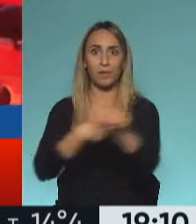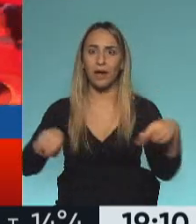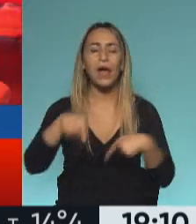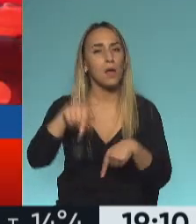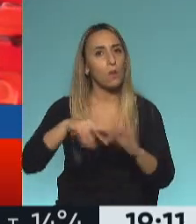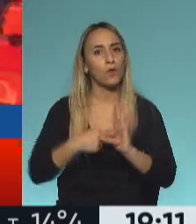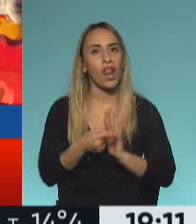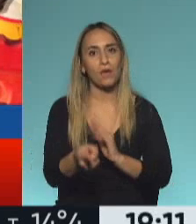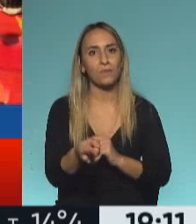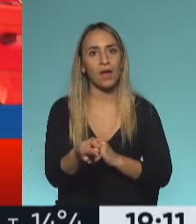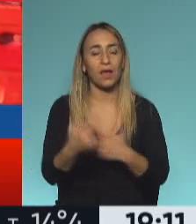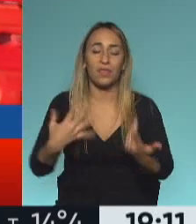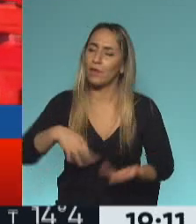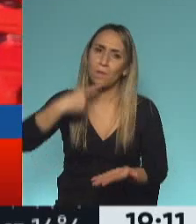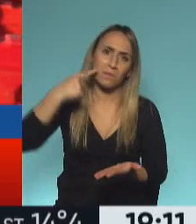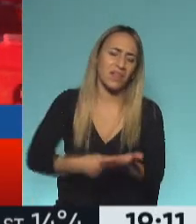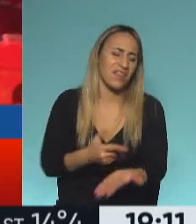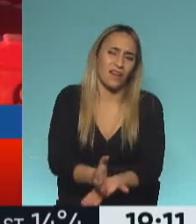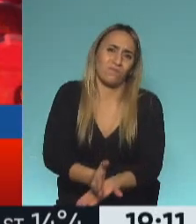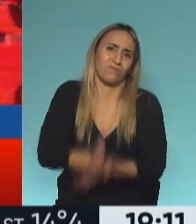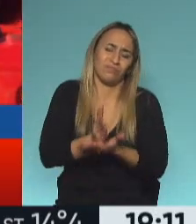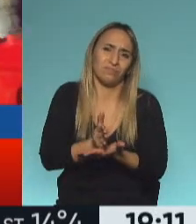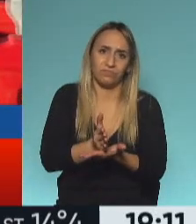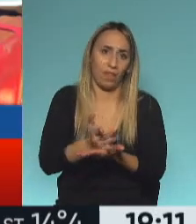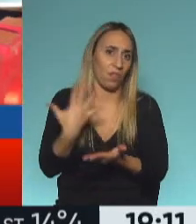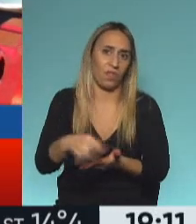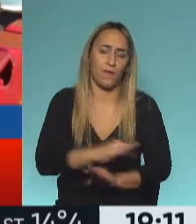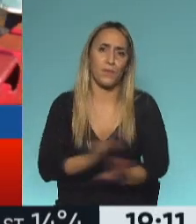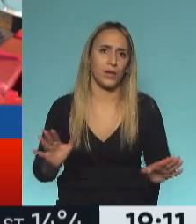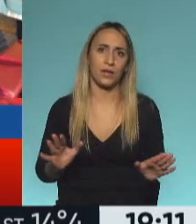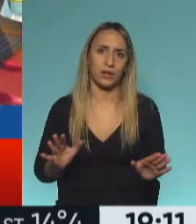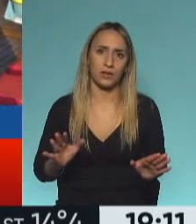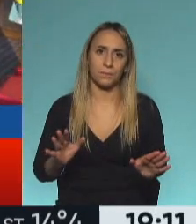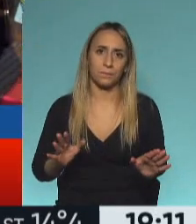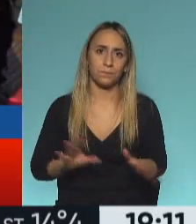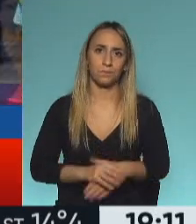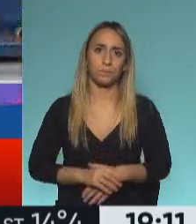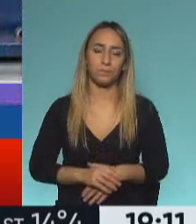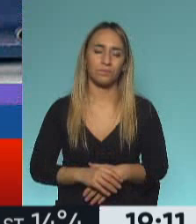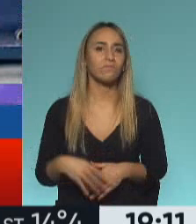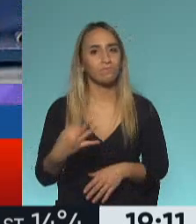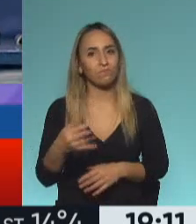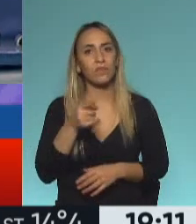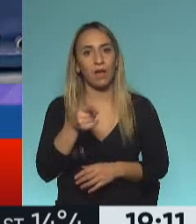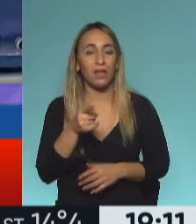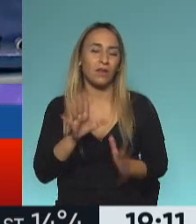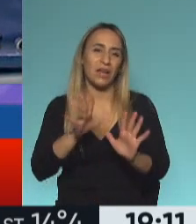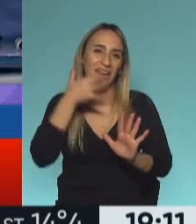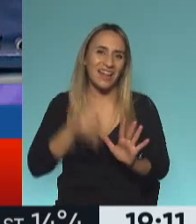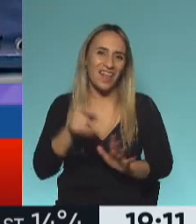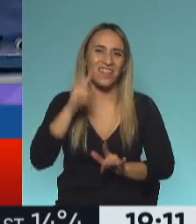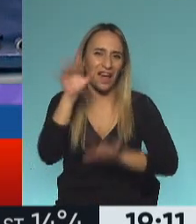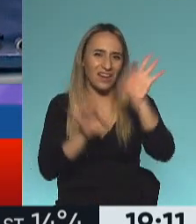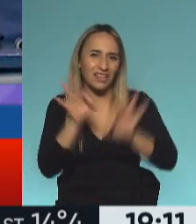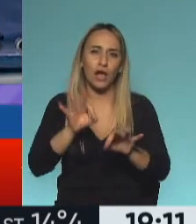lo que habría que tomar son medidas extremadamente serias. Extremadamente serias. Sí, esto es de cada semana, Doc, ¿no? O